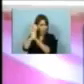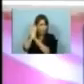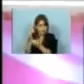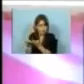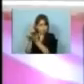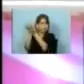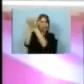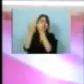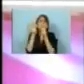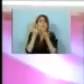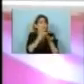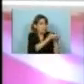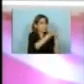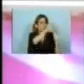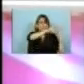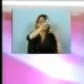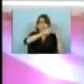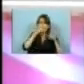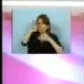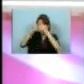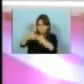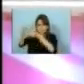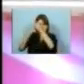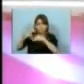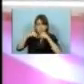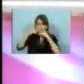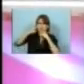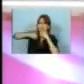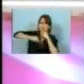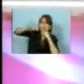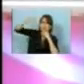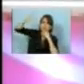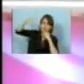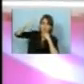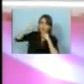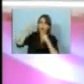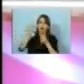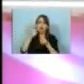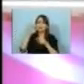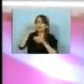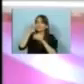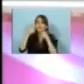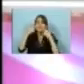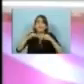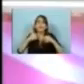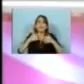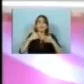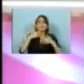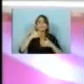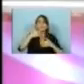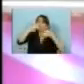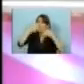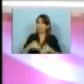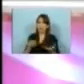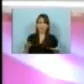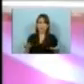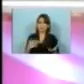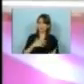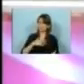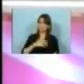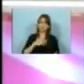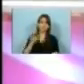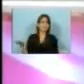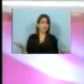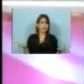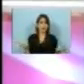paga entradas, porque la gente elige. Me parece que hay que empezar a ser más educado. La verdad, Antonio, fue una pena, porque igual vamos a